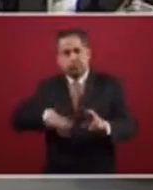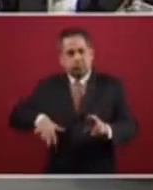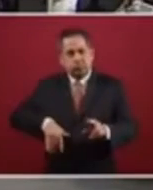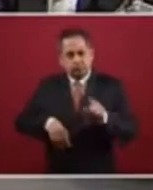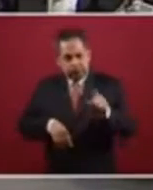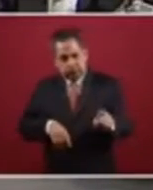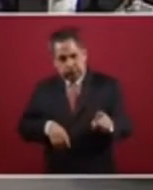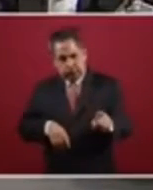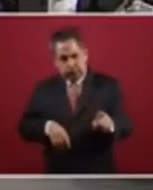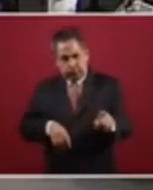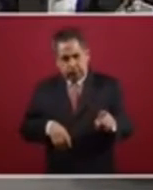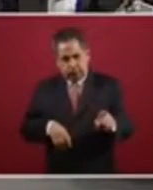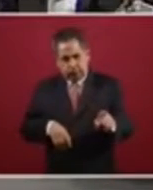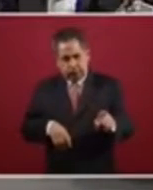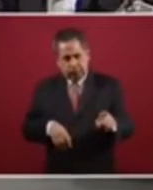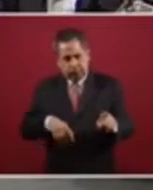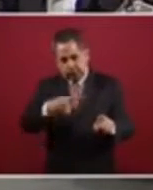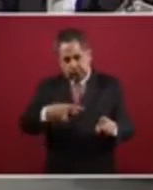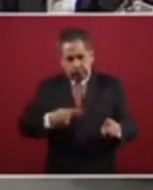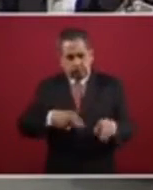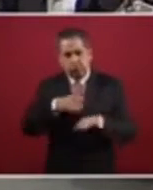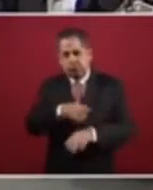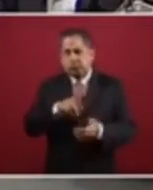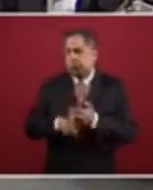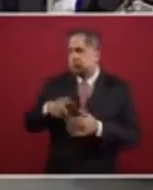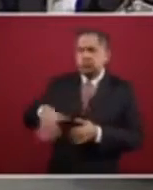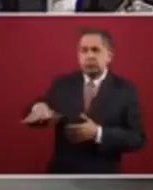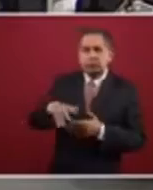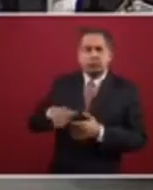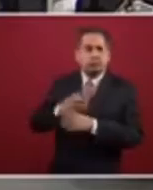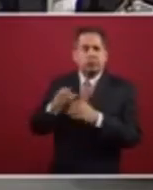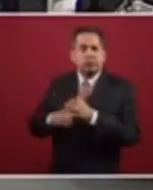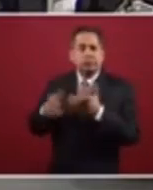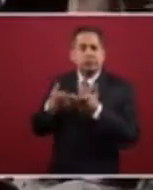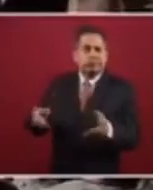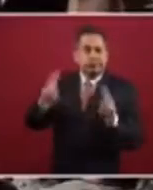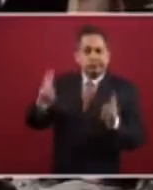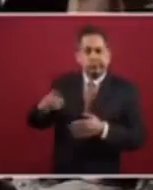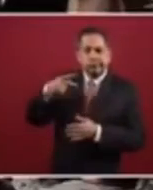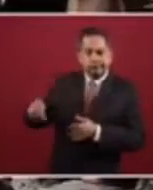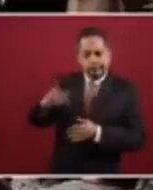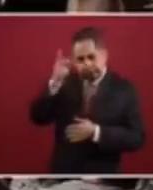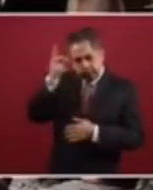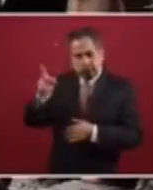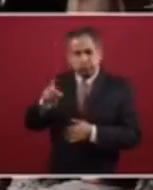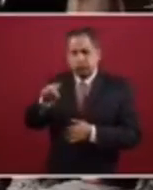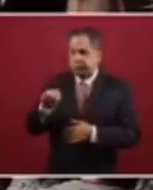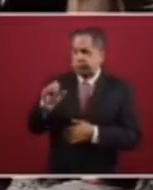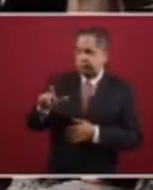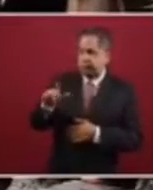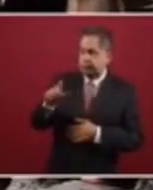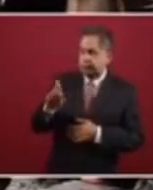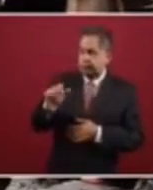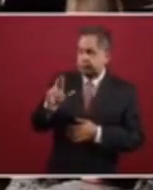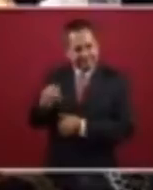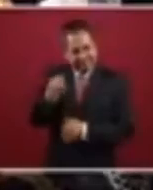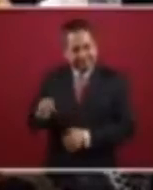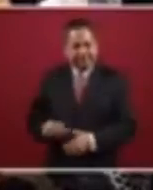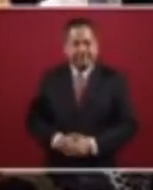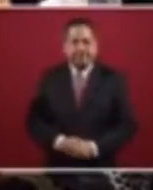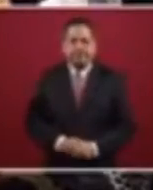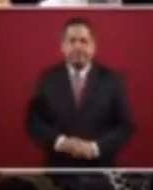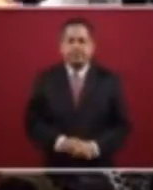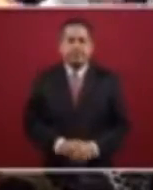de la pregunta sobre las supuestas o presuntas propiedades de Manuel Bartlett.